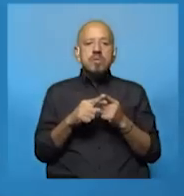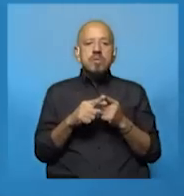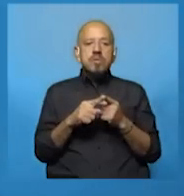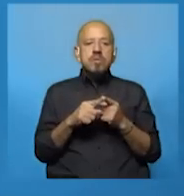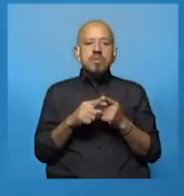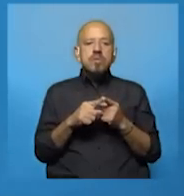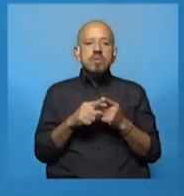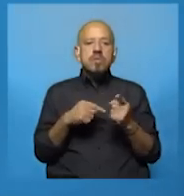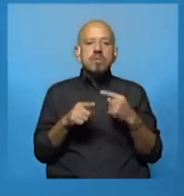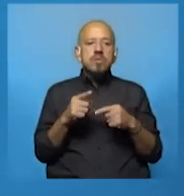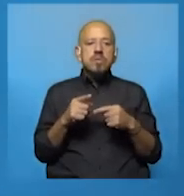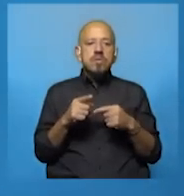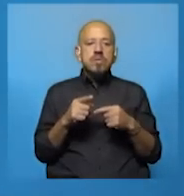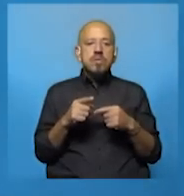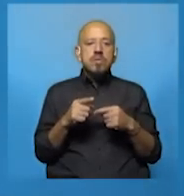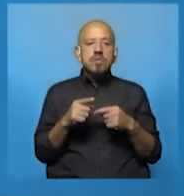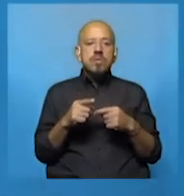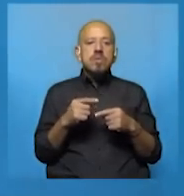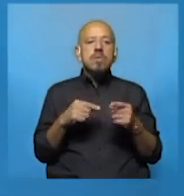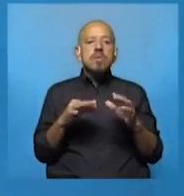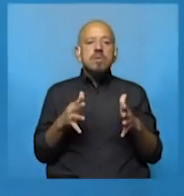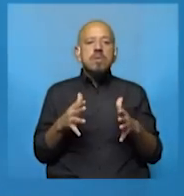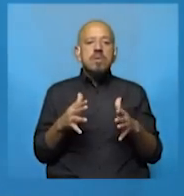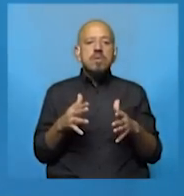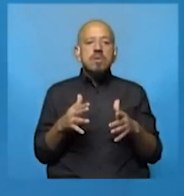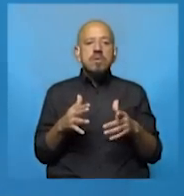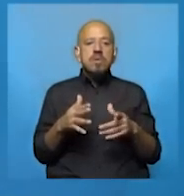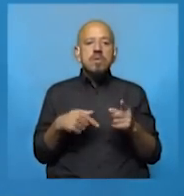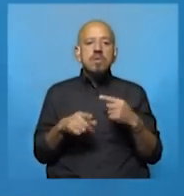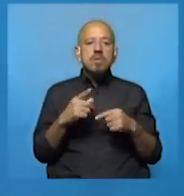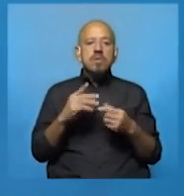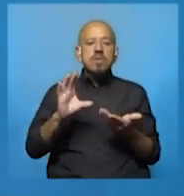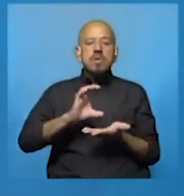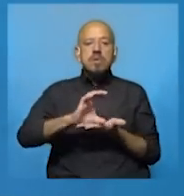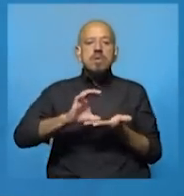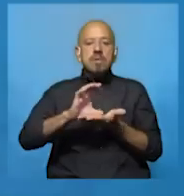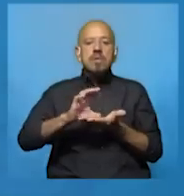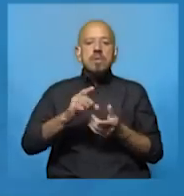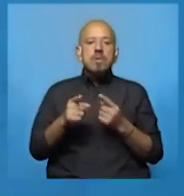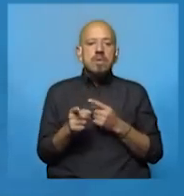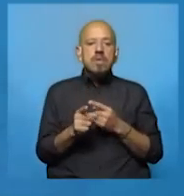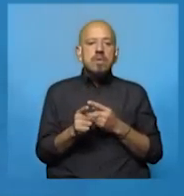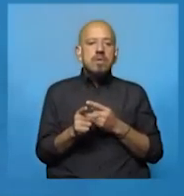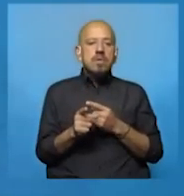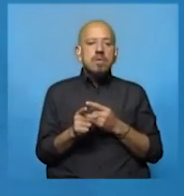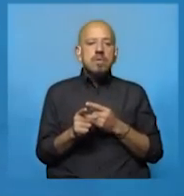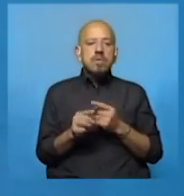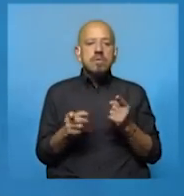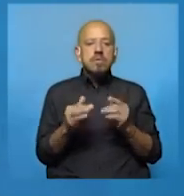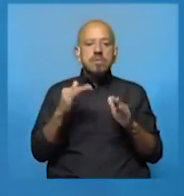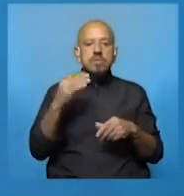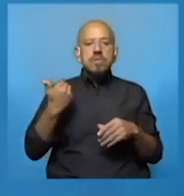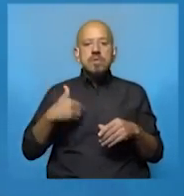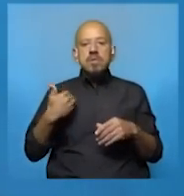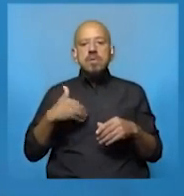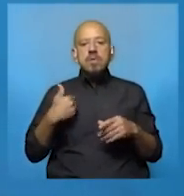la crea del gobierno va a llevar para atraer capital la clase el capital de la clase alta Argentina